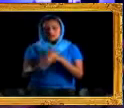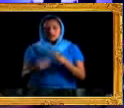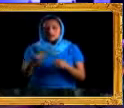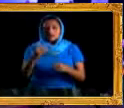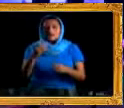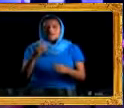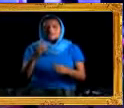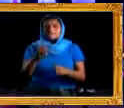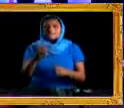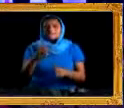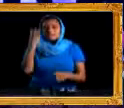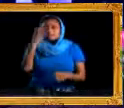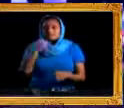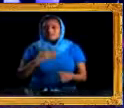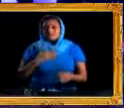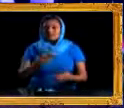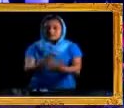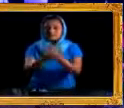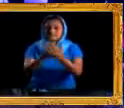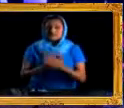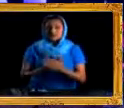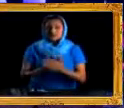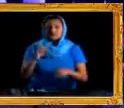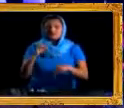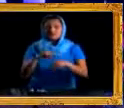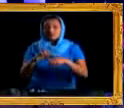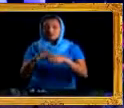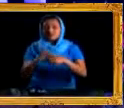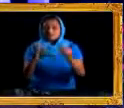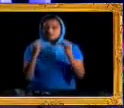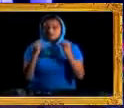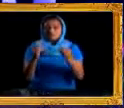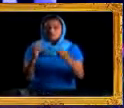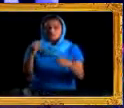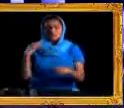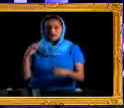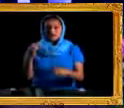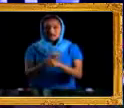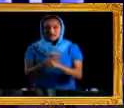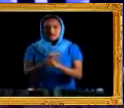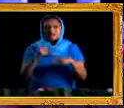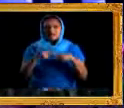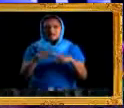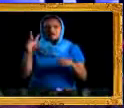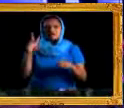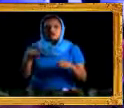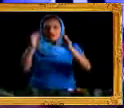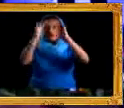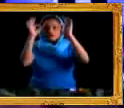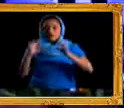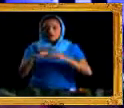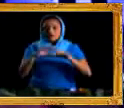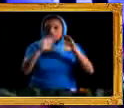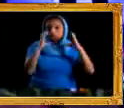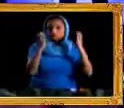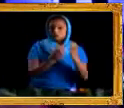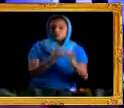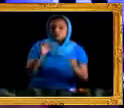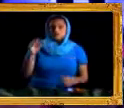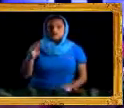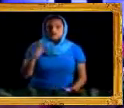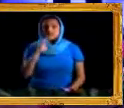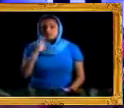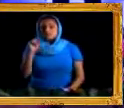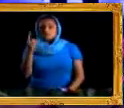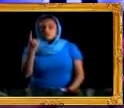Me has redimido. Este es un tiempo de abundancia para la iglesia, pero no a la manera del mundo. Esta es